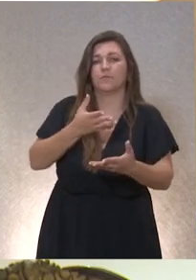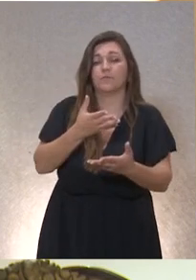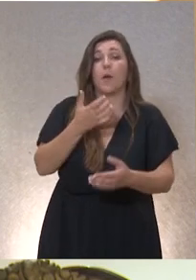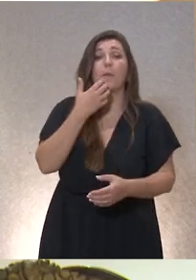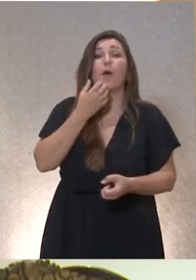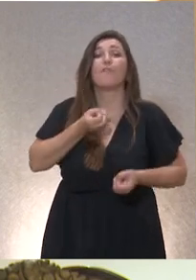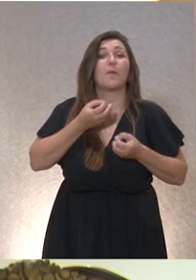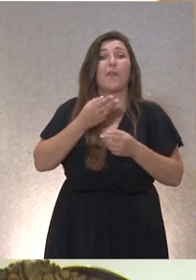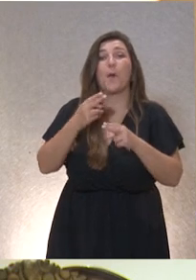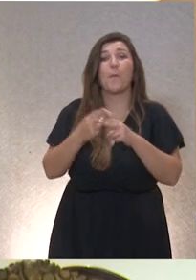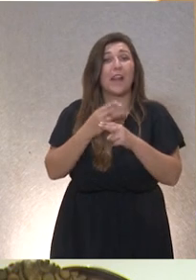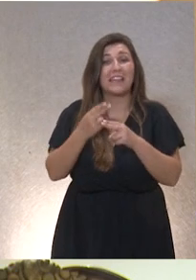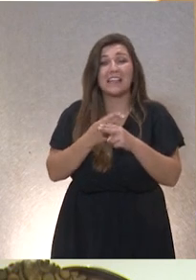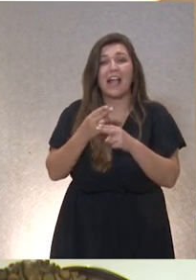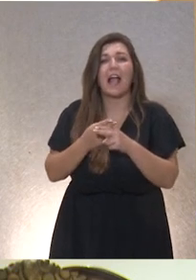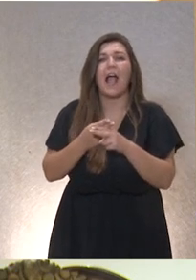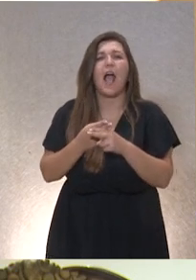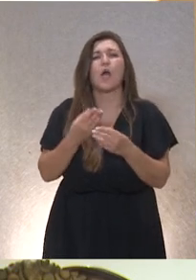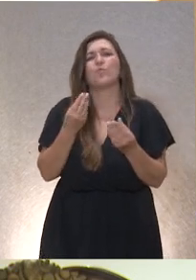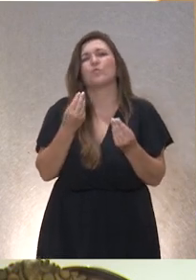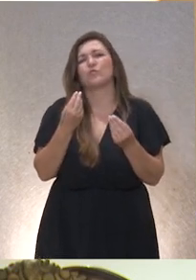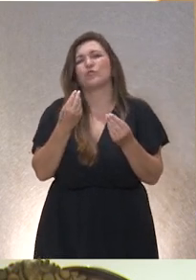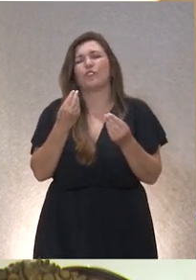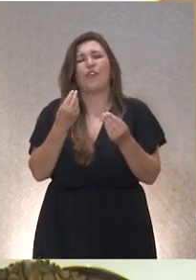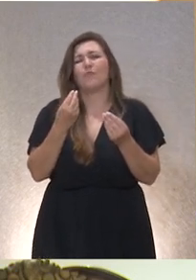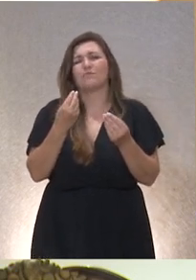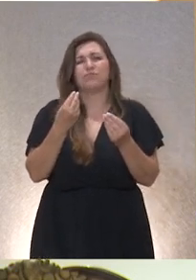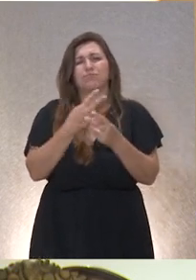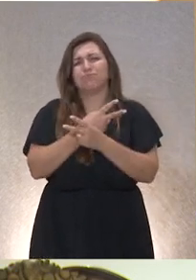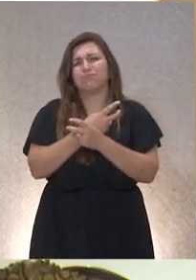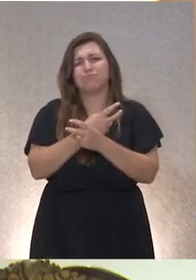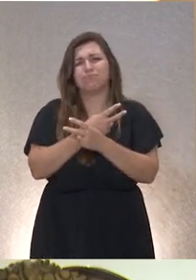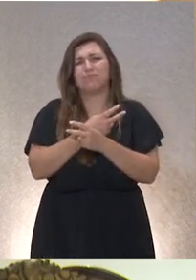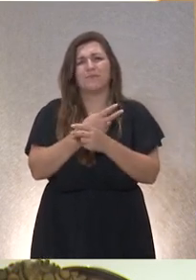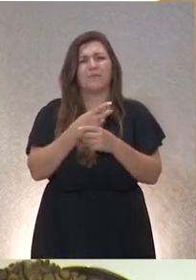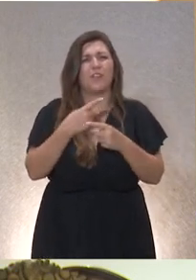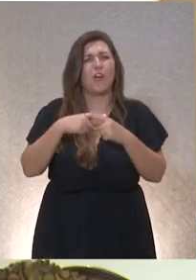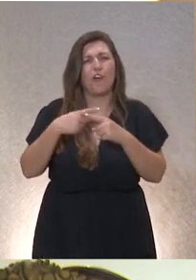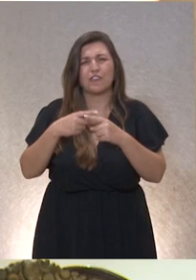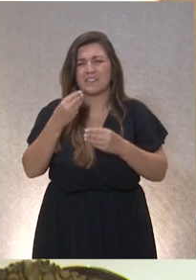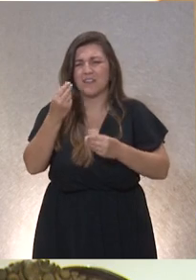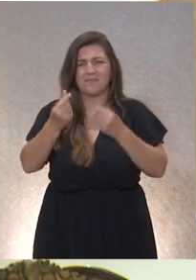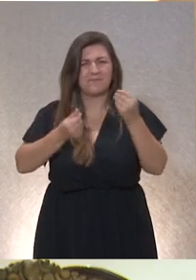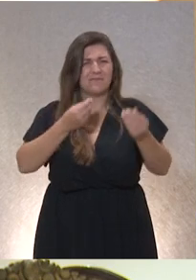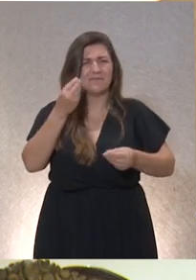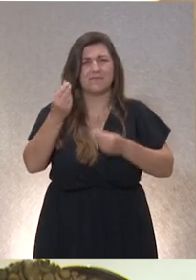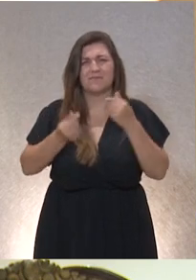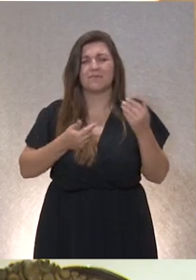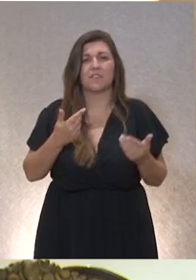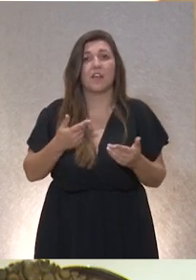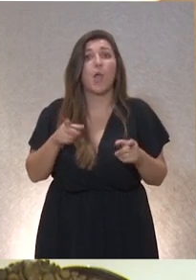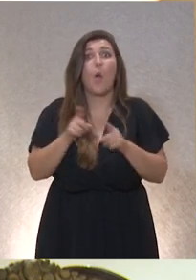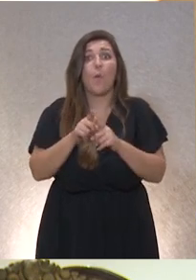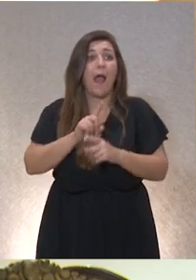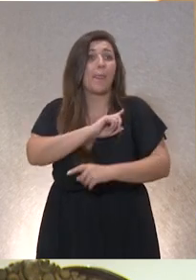ejemplo está intoxicada de declaraciones insustanciales o tramposas que eso ocurre en el